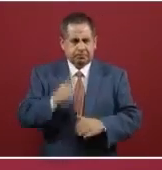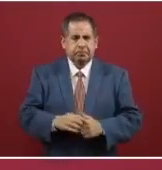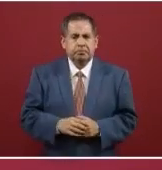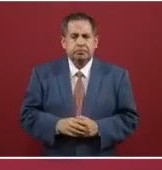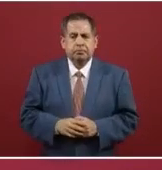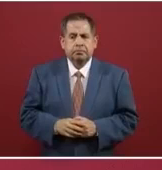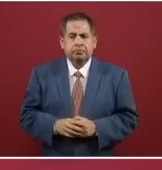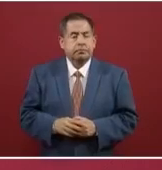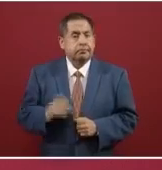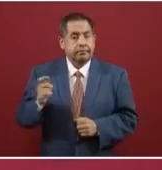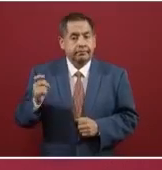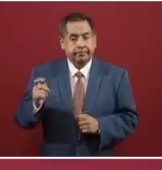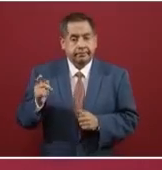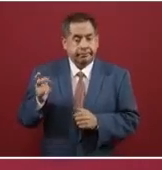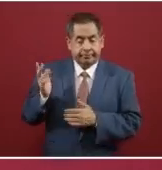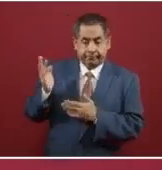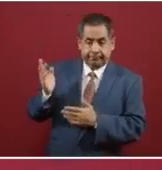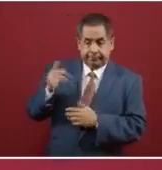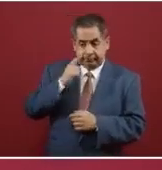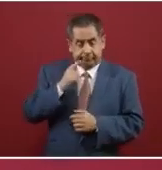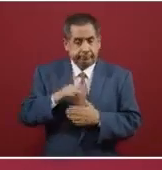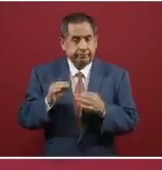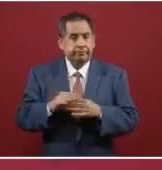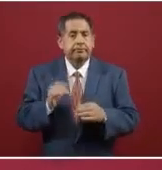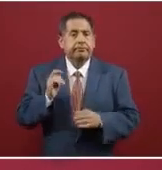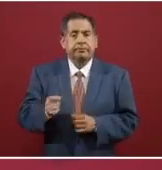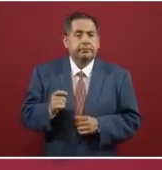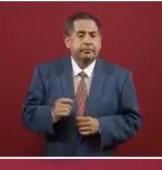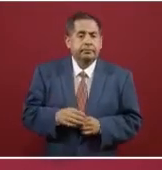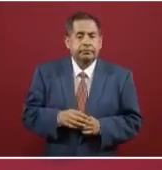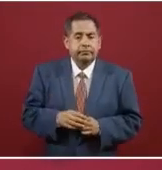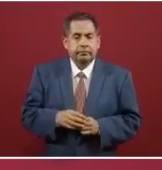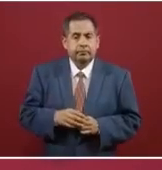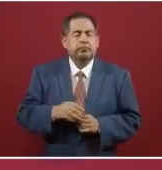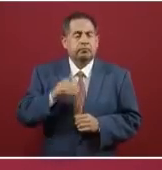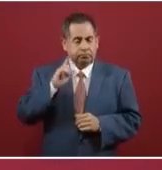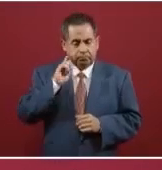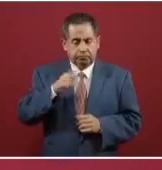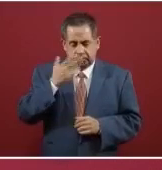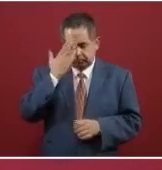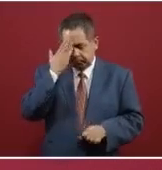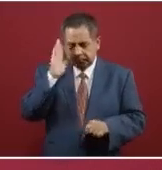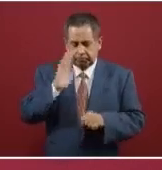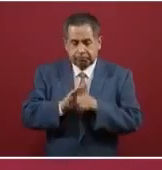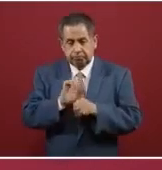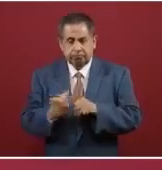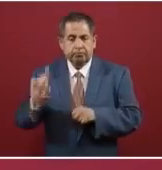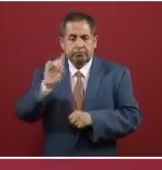porque en este marco es que se va a conmemorar el Día del Trabajo.